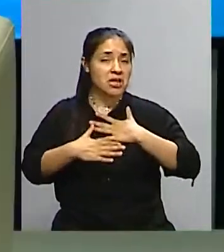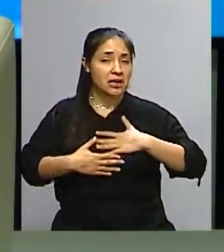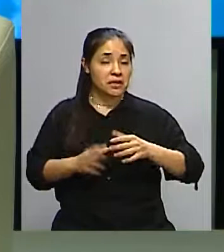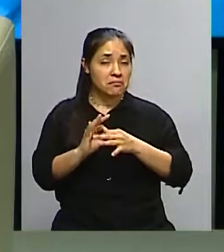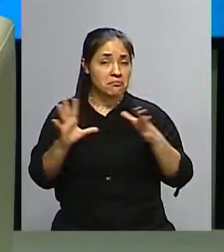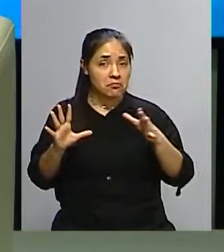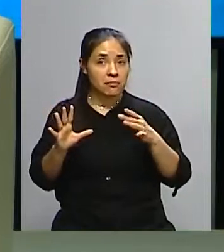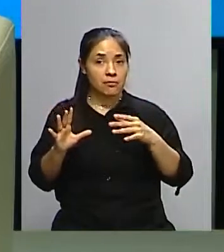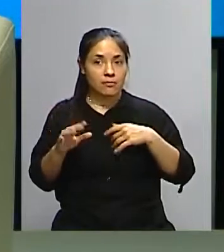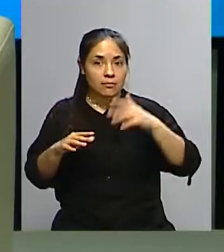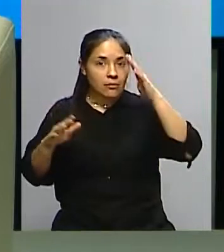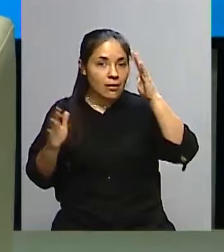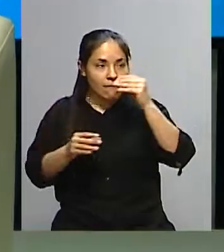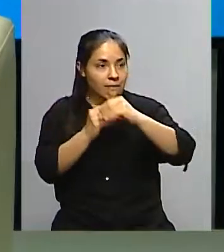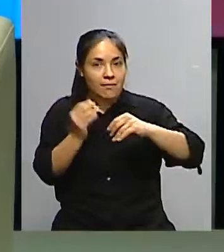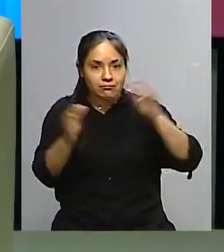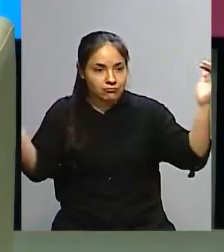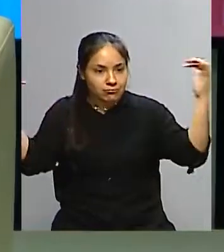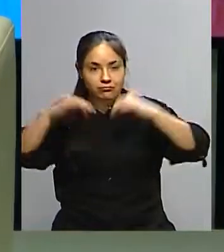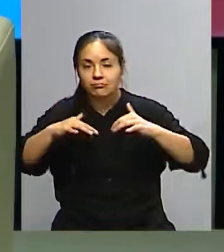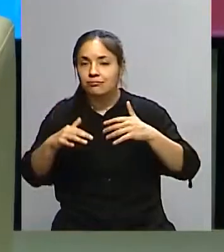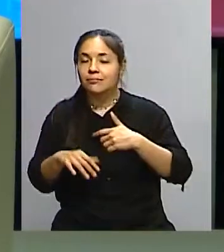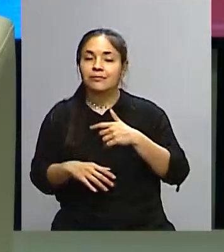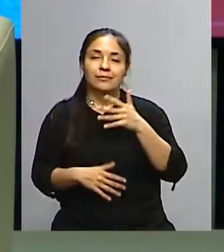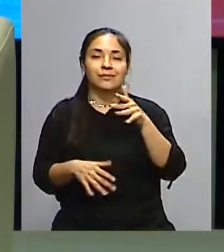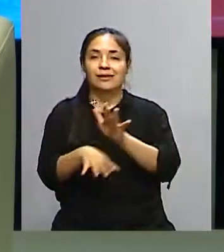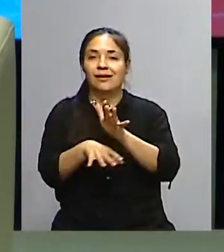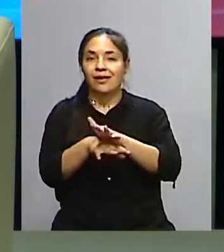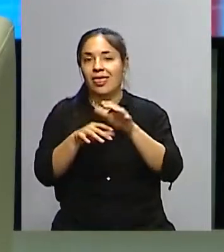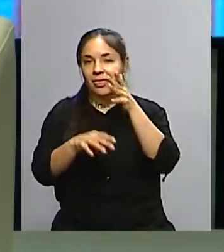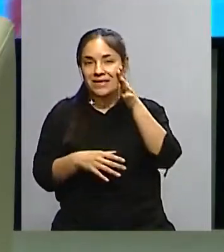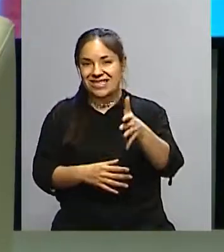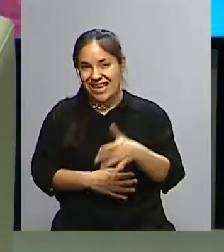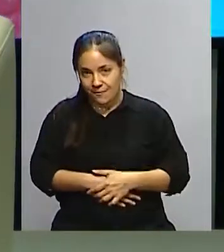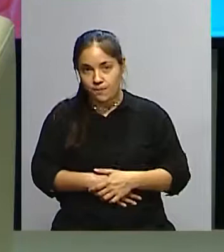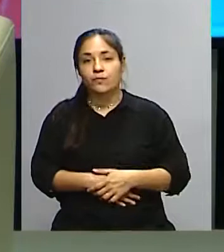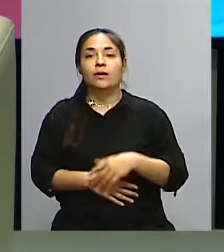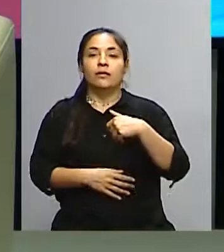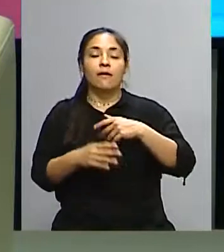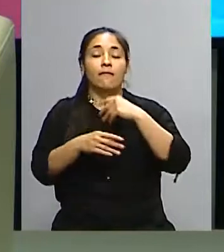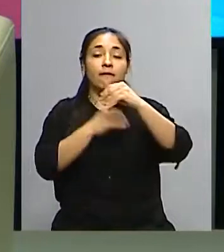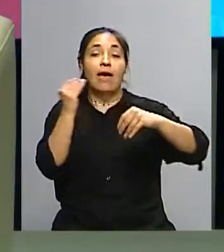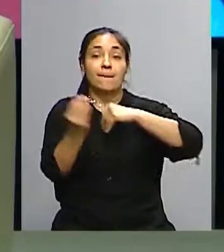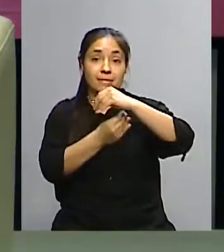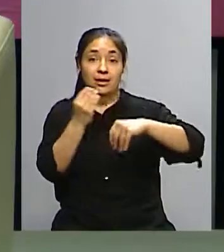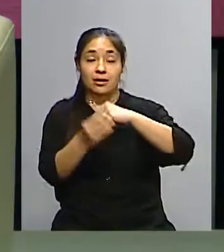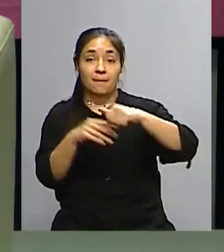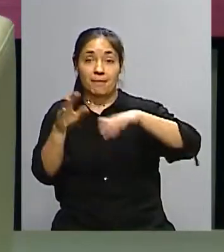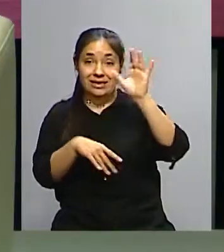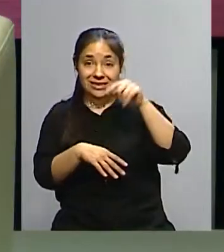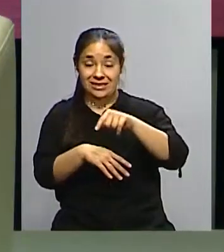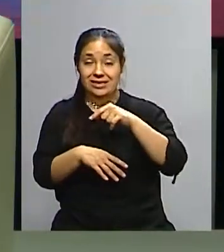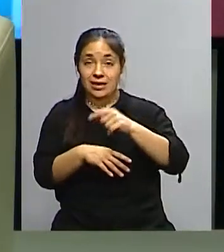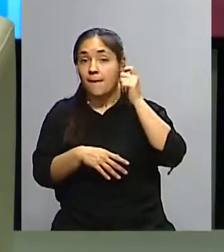mayoría de estas situaciones donde, vuelvo a decir, el principal causante son los familiares, sí, que la persona mayor